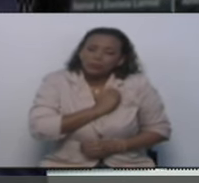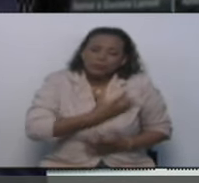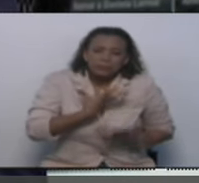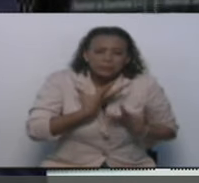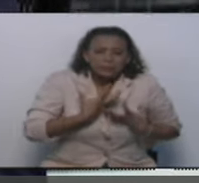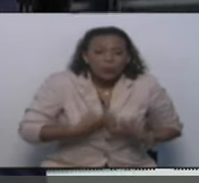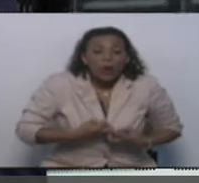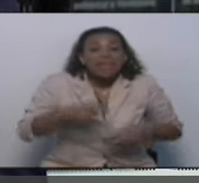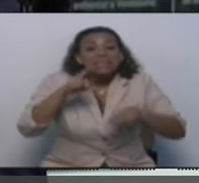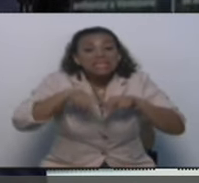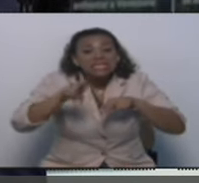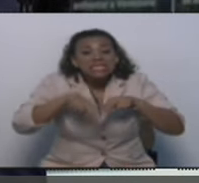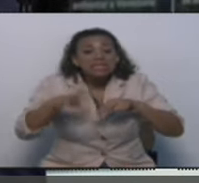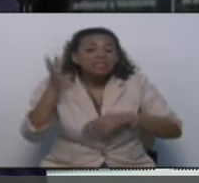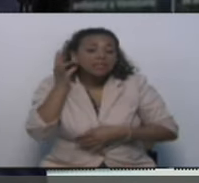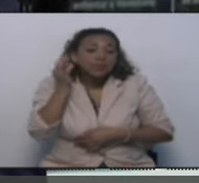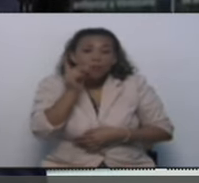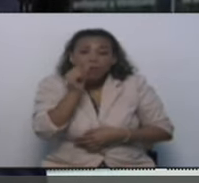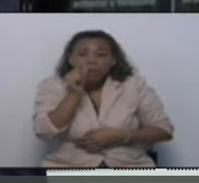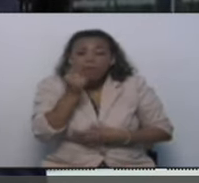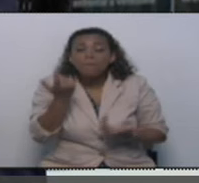de los niños y niñas y del pueblo